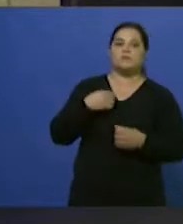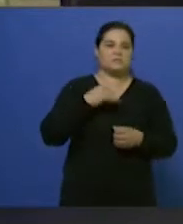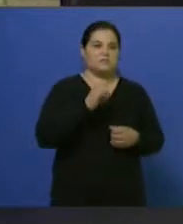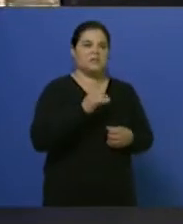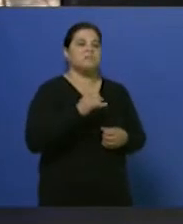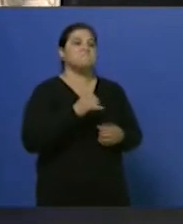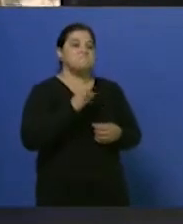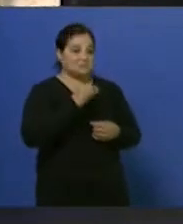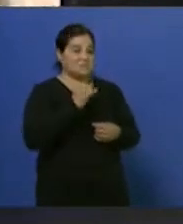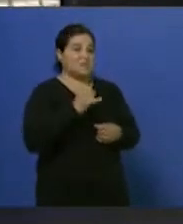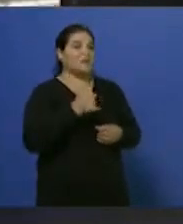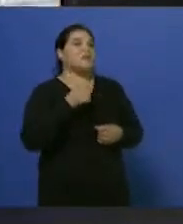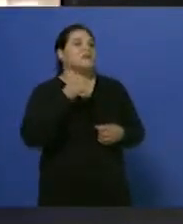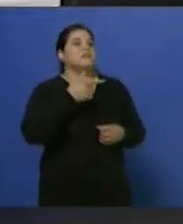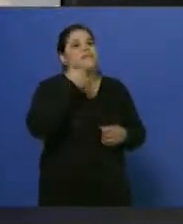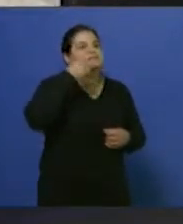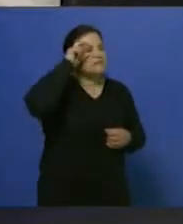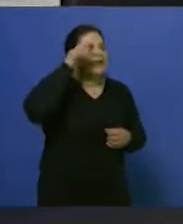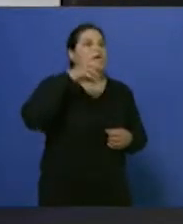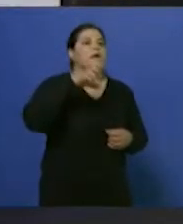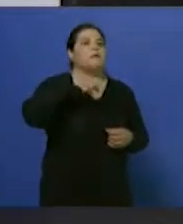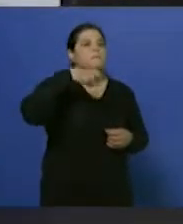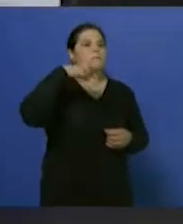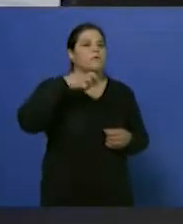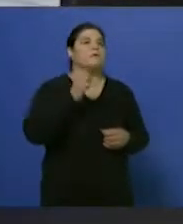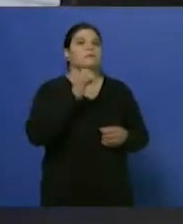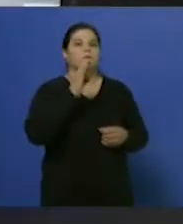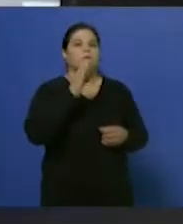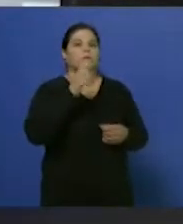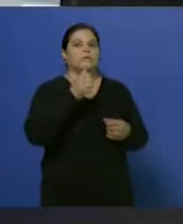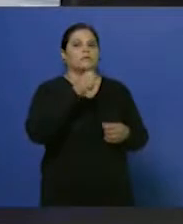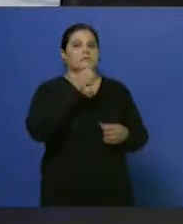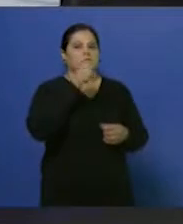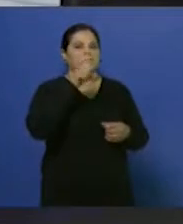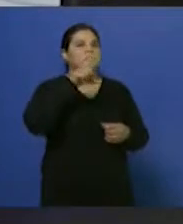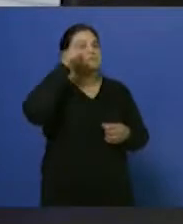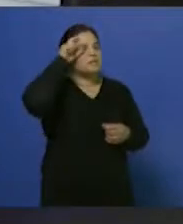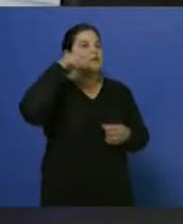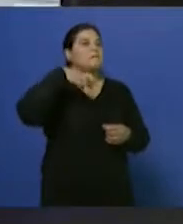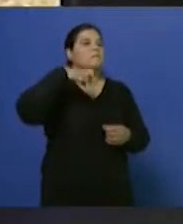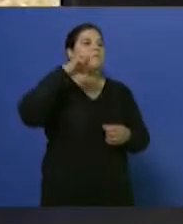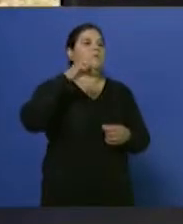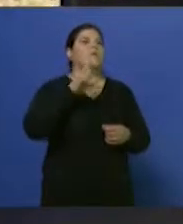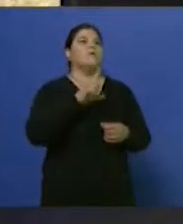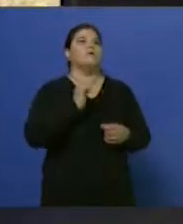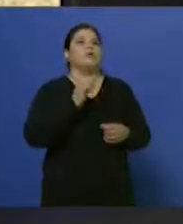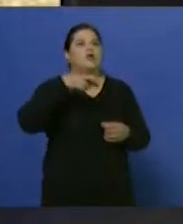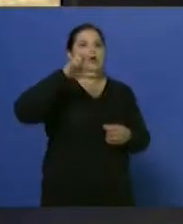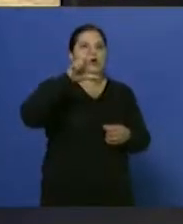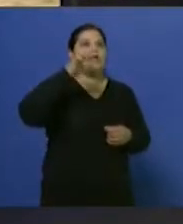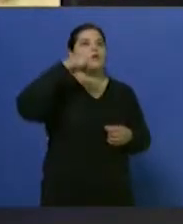Guillermo Cepo, Daniel Escurra, Pedro Escurra, está Eduardo Brondelo,